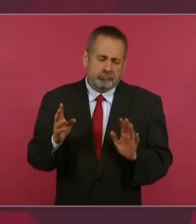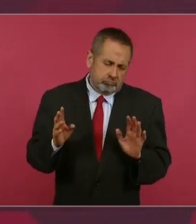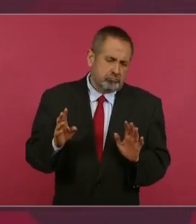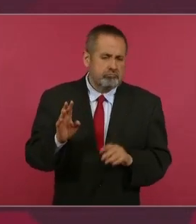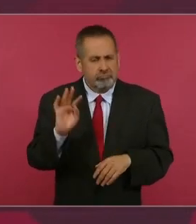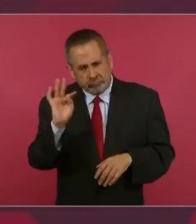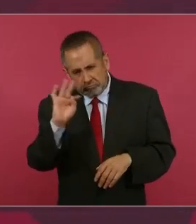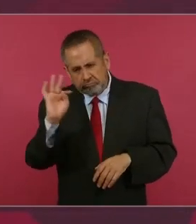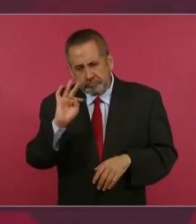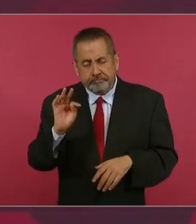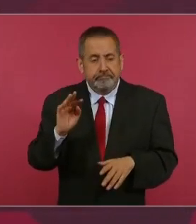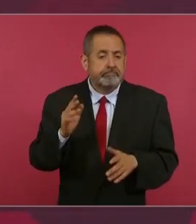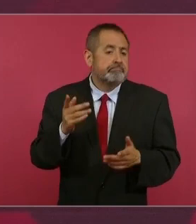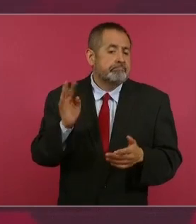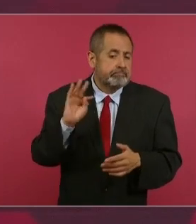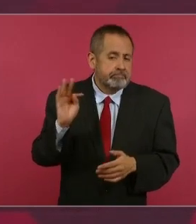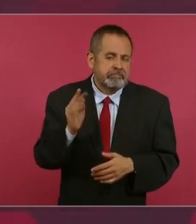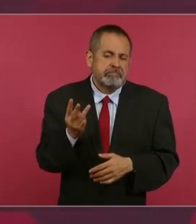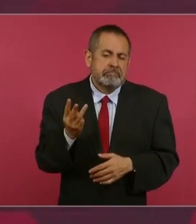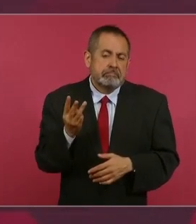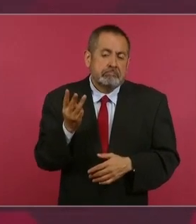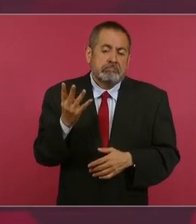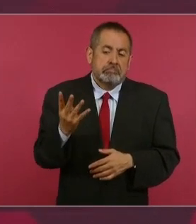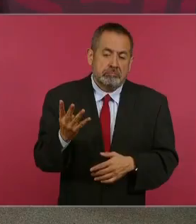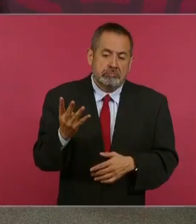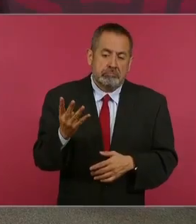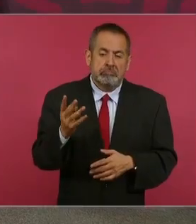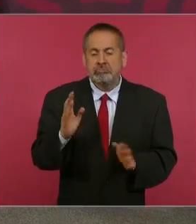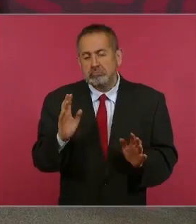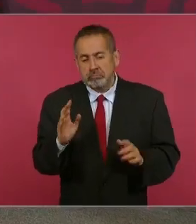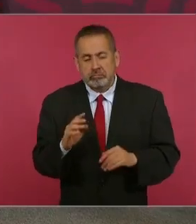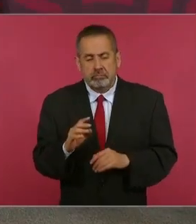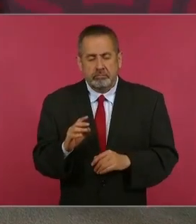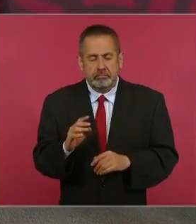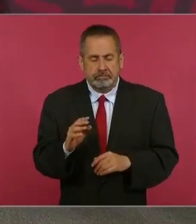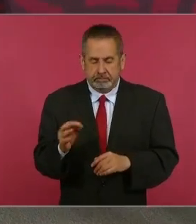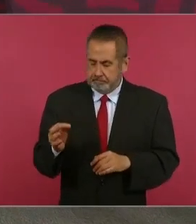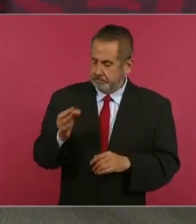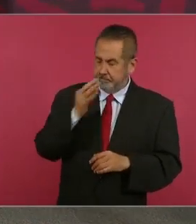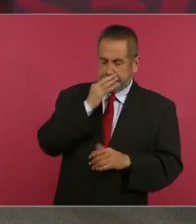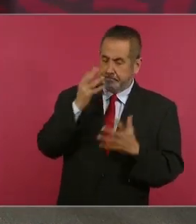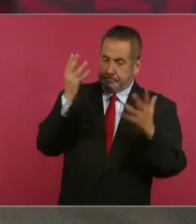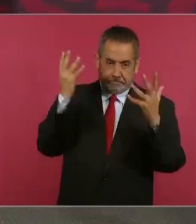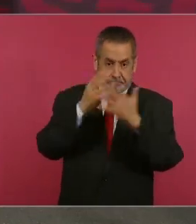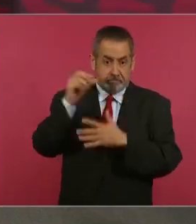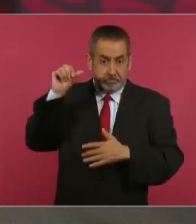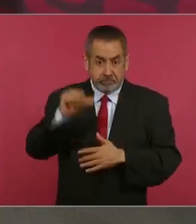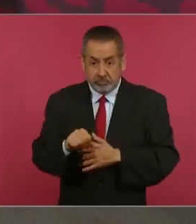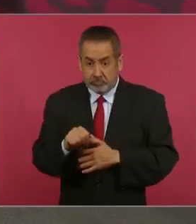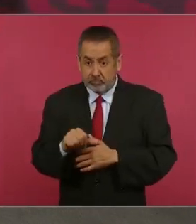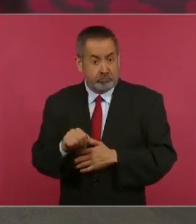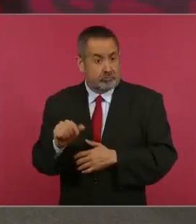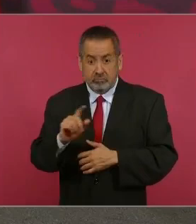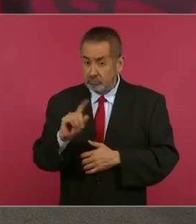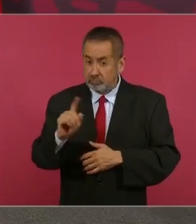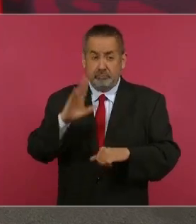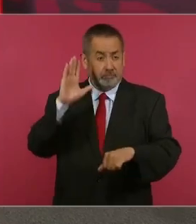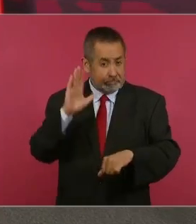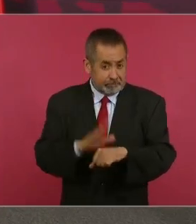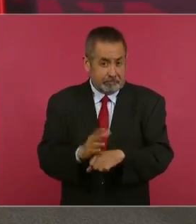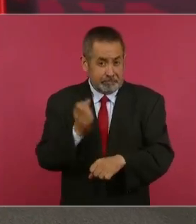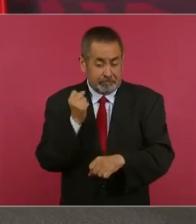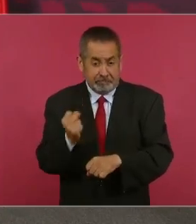podía llegar a categoría 4, y de repente, no, que va a impactar